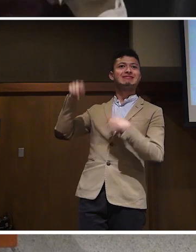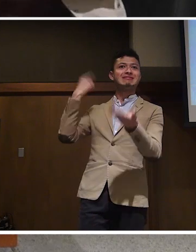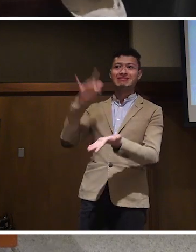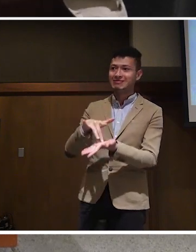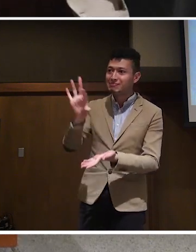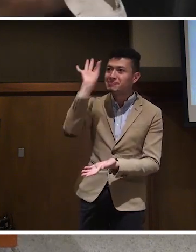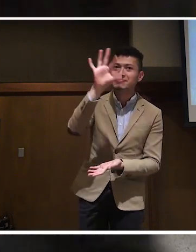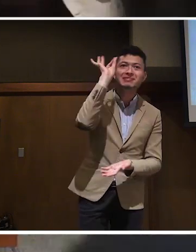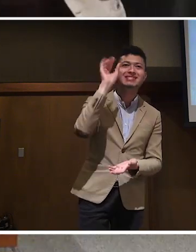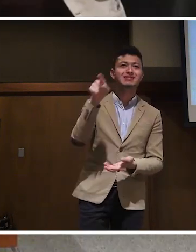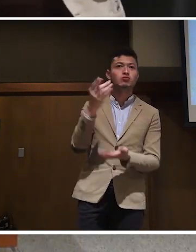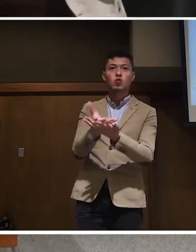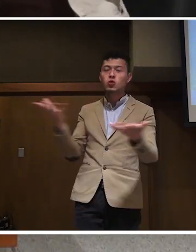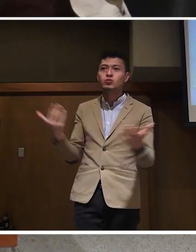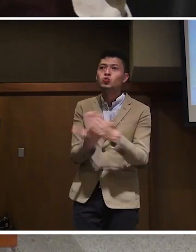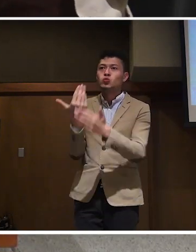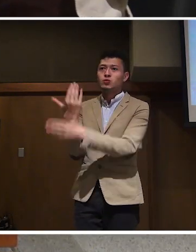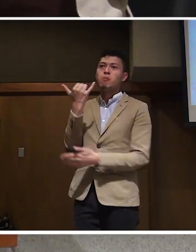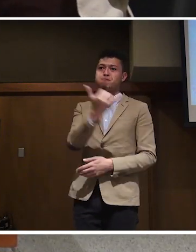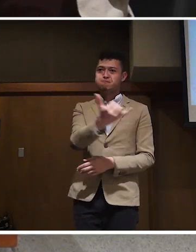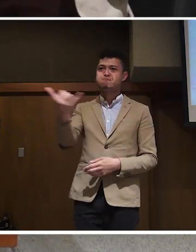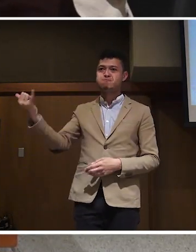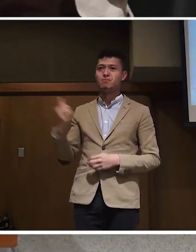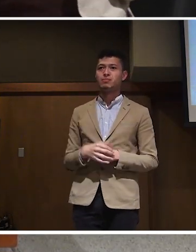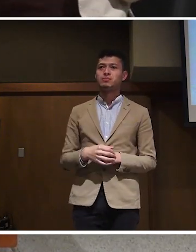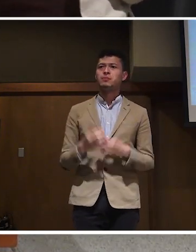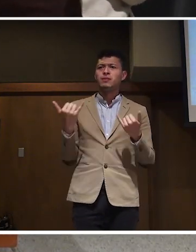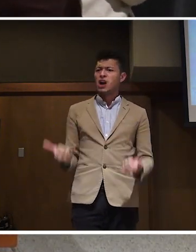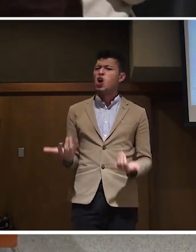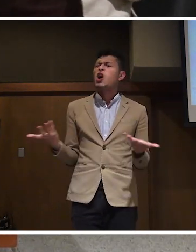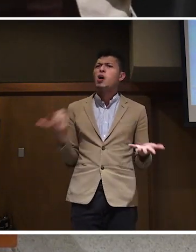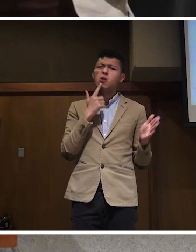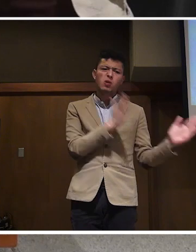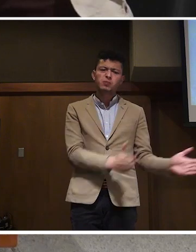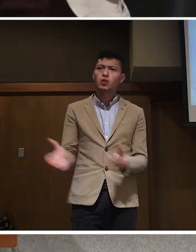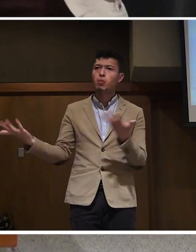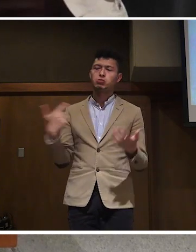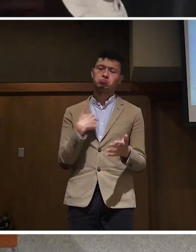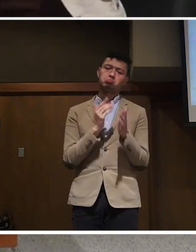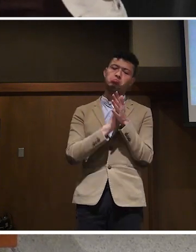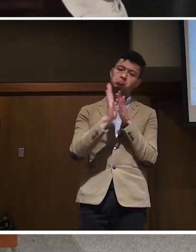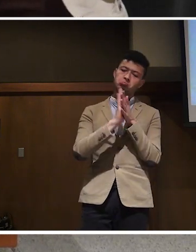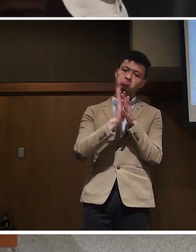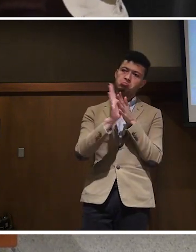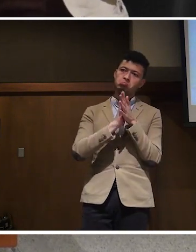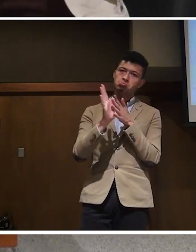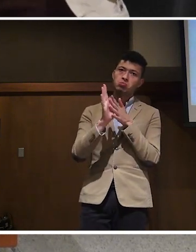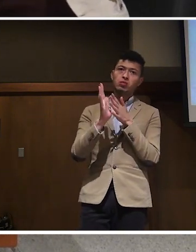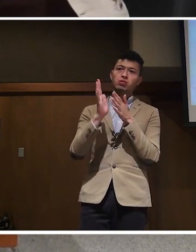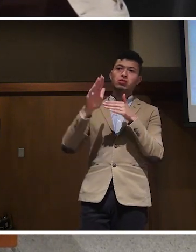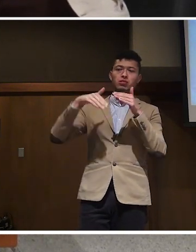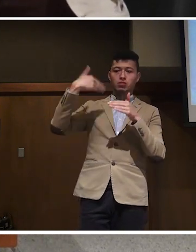La forma como vamos a proceder es que pues yo voy a hablar unos minutos y luego le cedo la